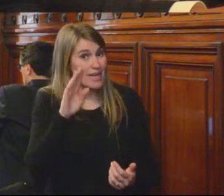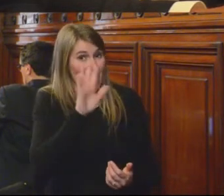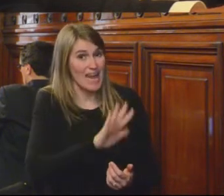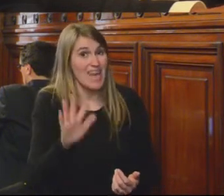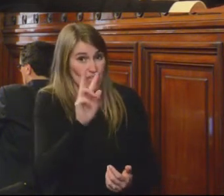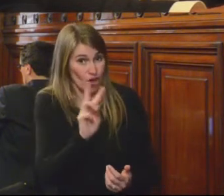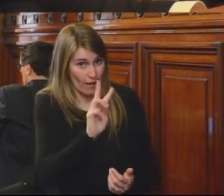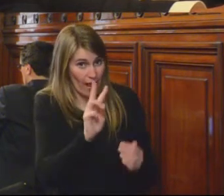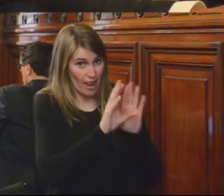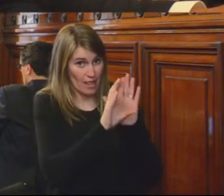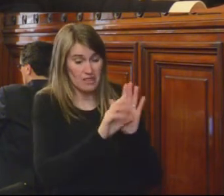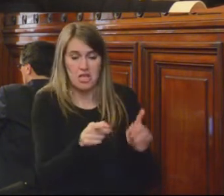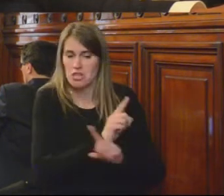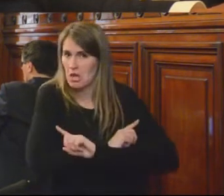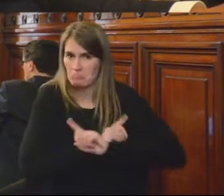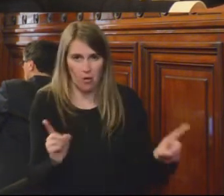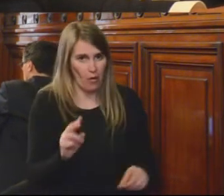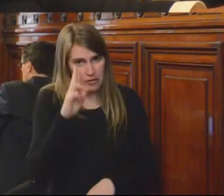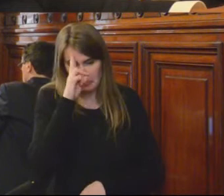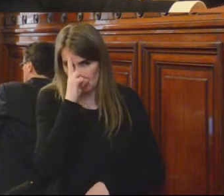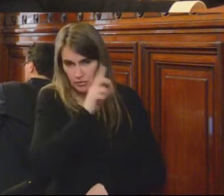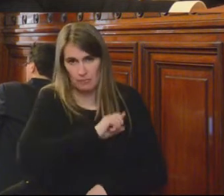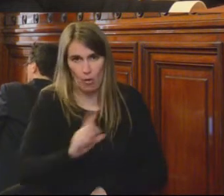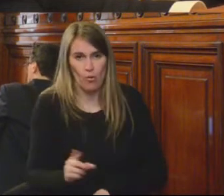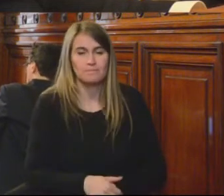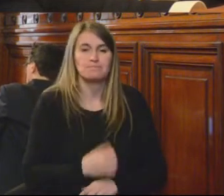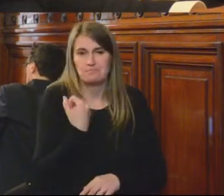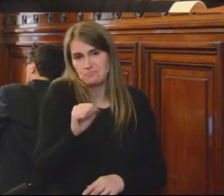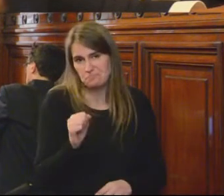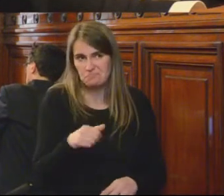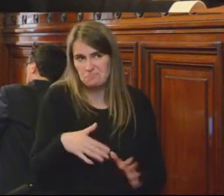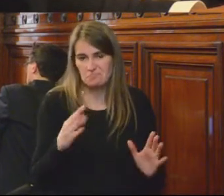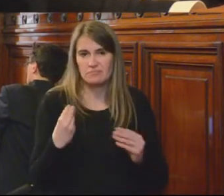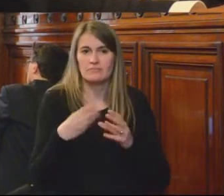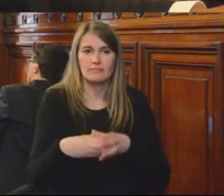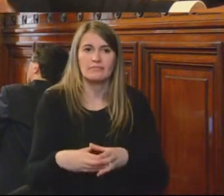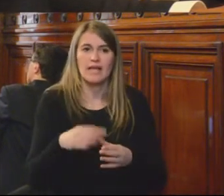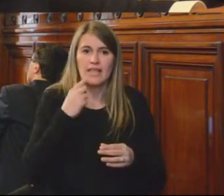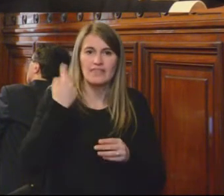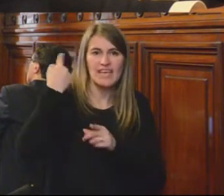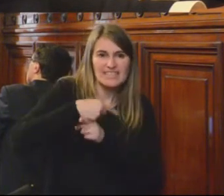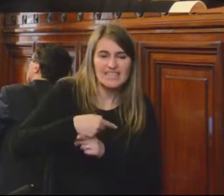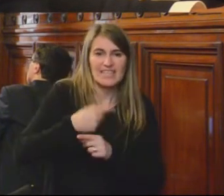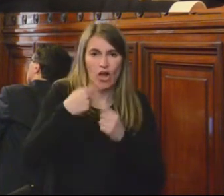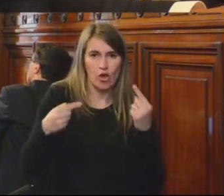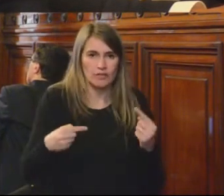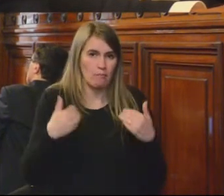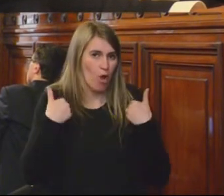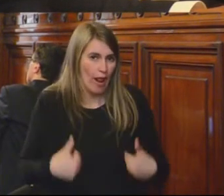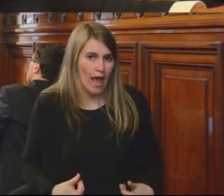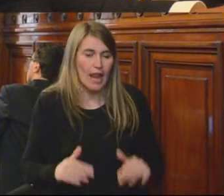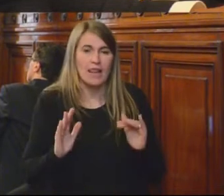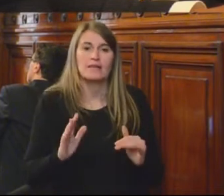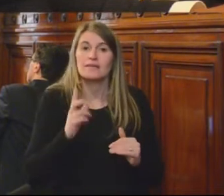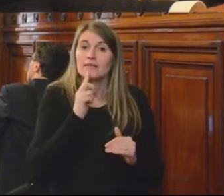procedimiento tampoco se cumplió. De igual manera, la referida ley prevé que las decisiones del Consejo Moral Republicano se adoptarán mediante